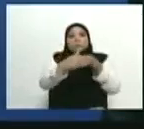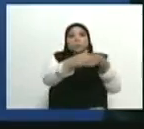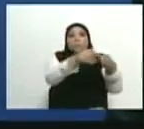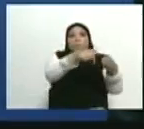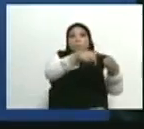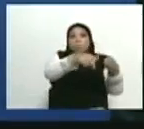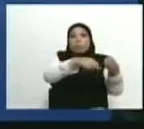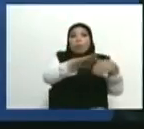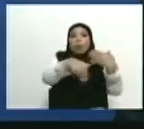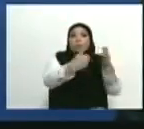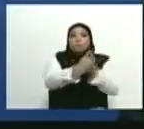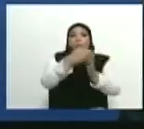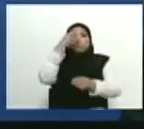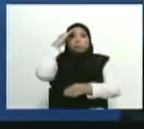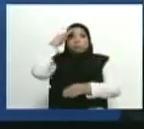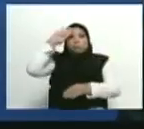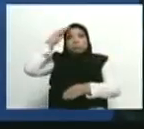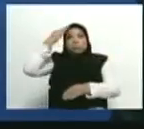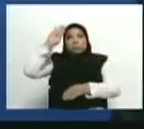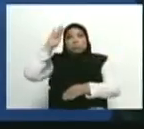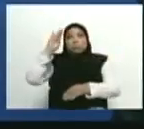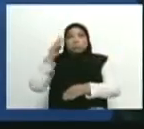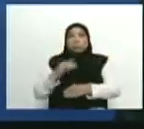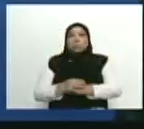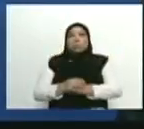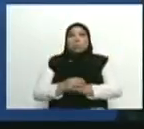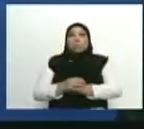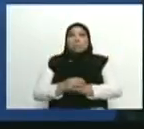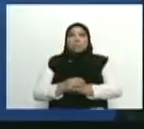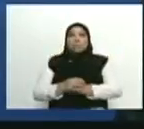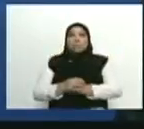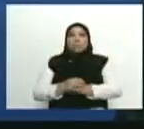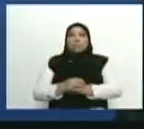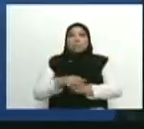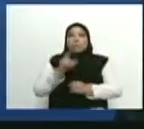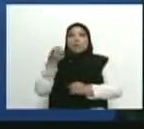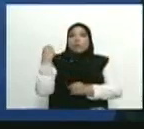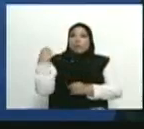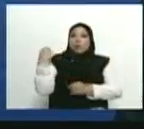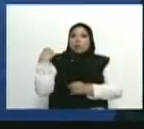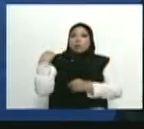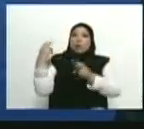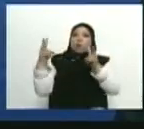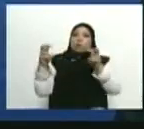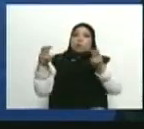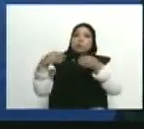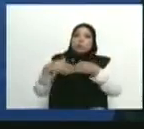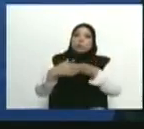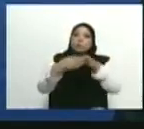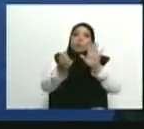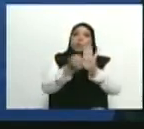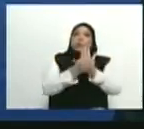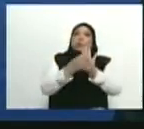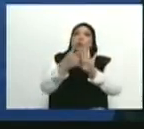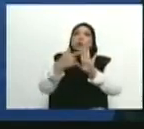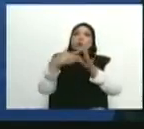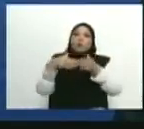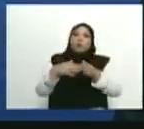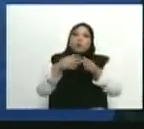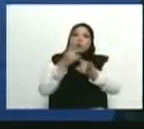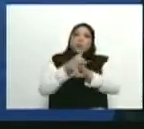hoy usted, uno de los actos que debemos reconocerle, acaba de llamar para una nueva batalla simbólica. La batalla